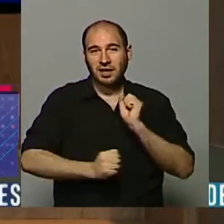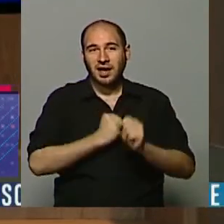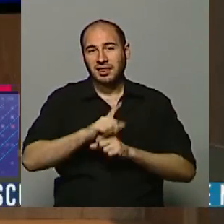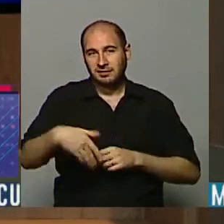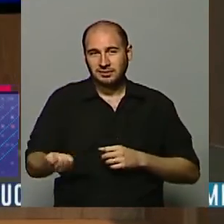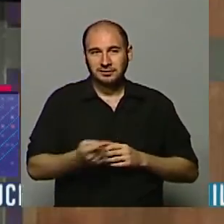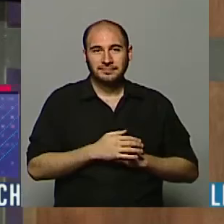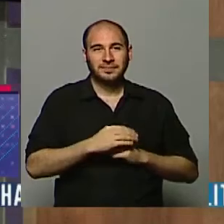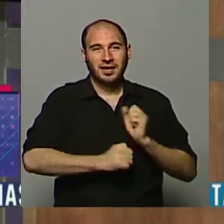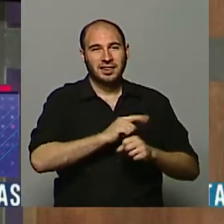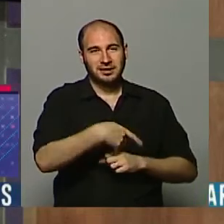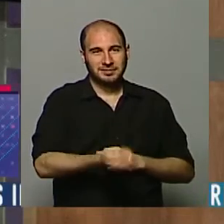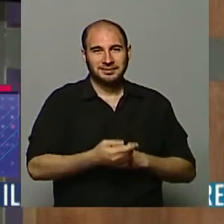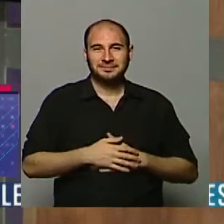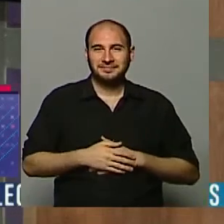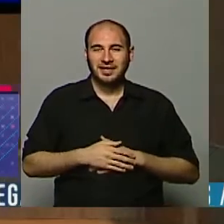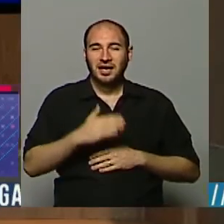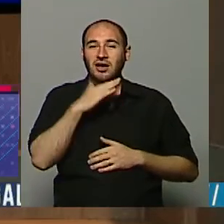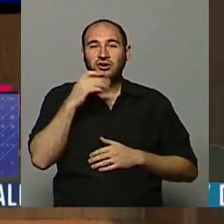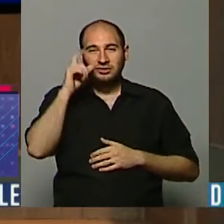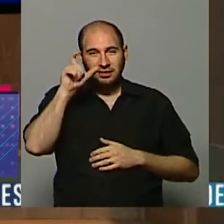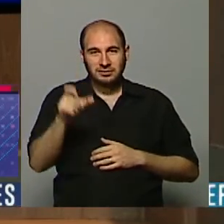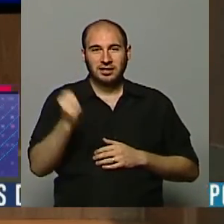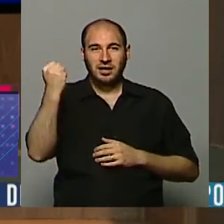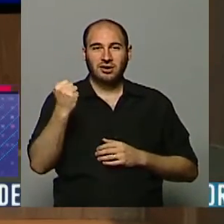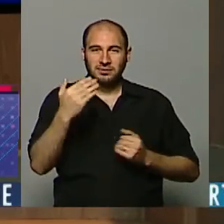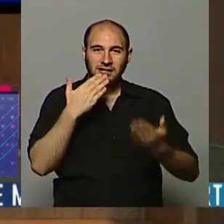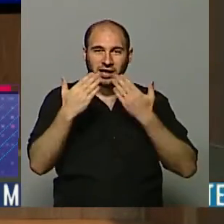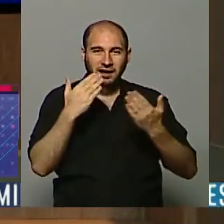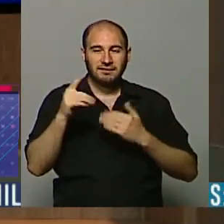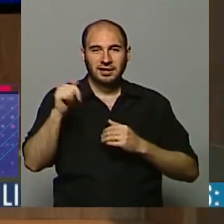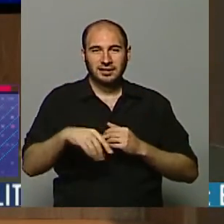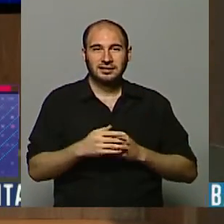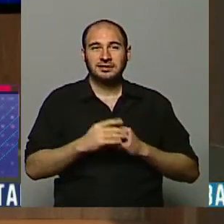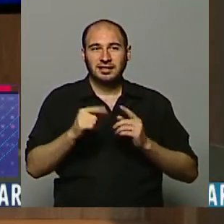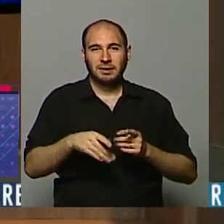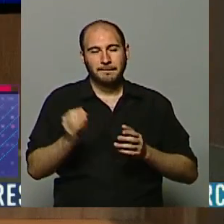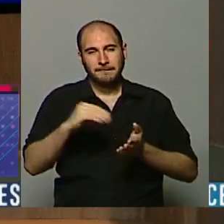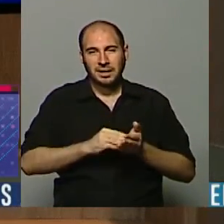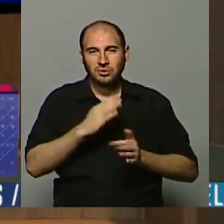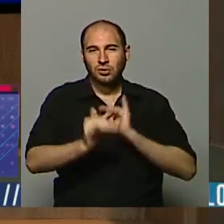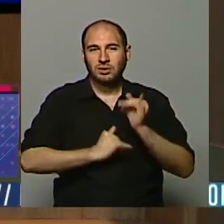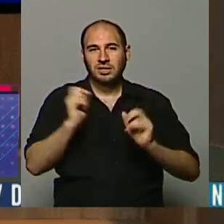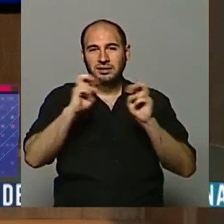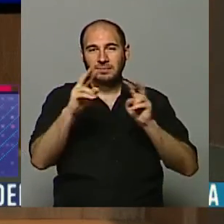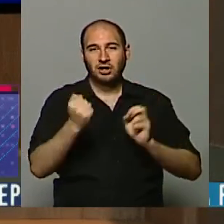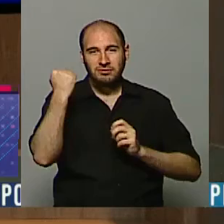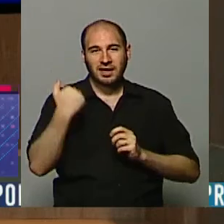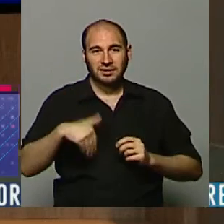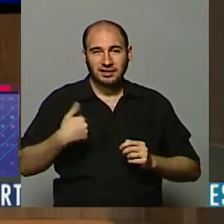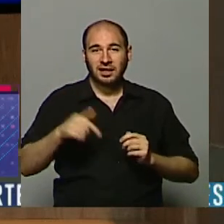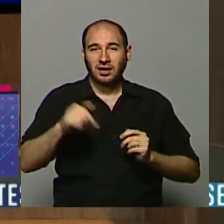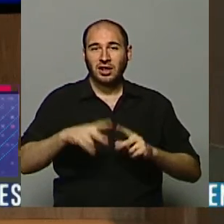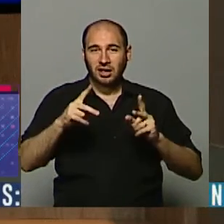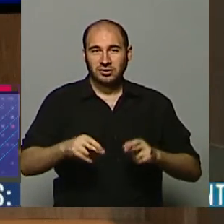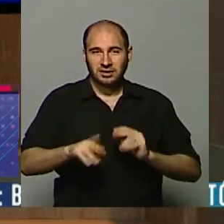la próxima. Hasta la próxima, si Dios quiere. José Vargas, economista, charlando con nosotros un rato más y en profundidad sobre la economía argentina. Nos vamos a ir